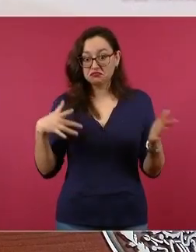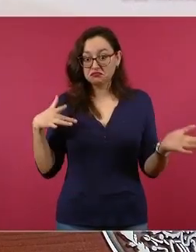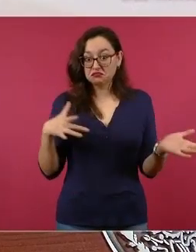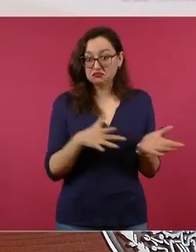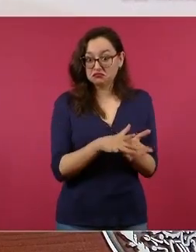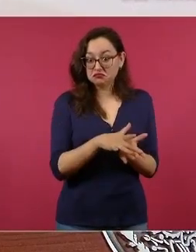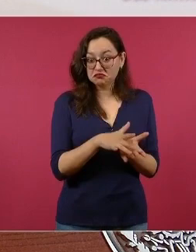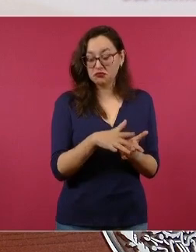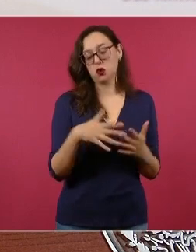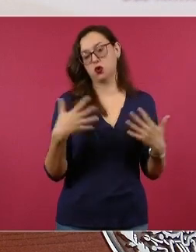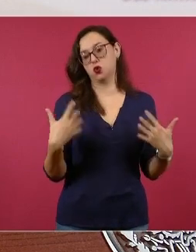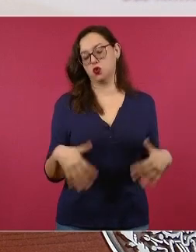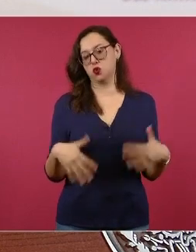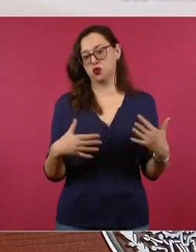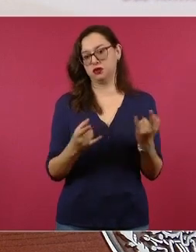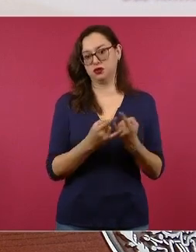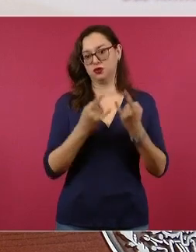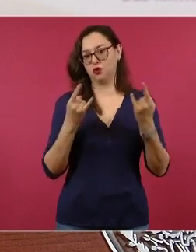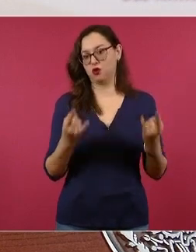ese ciudadano.